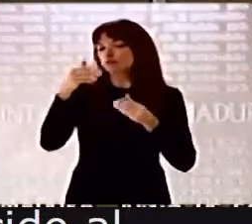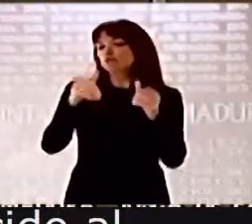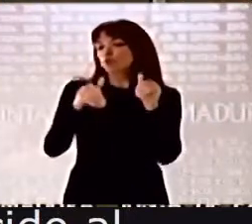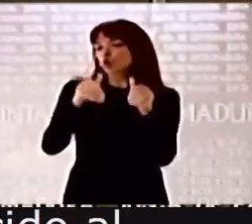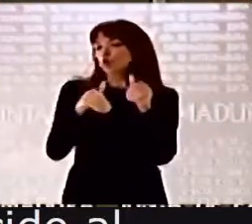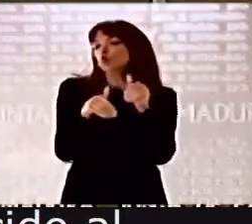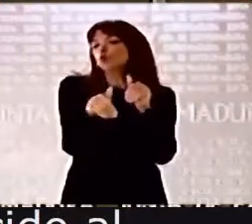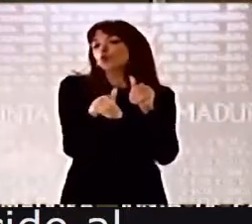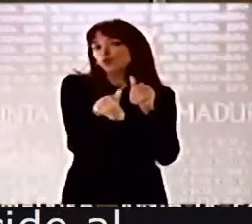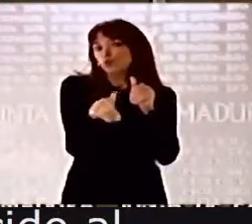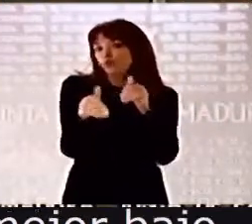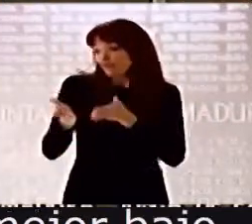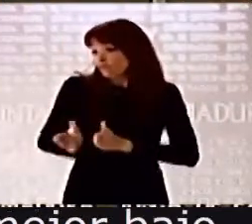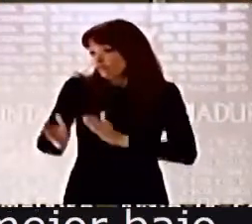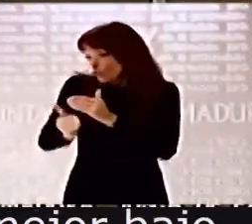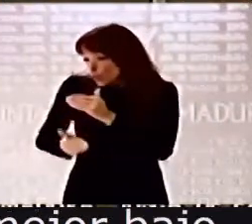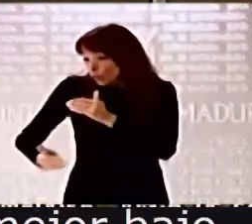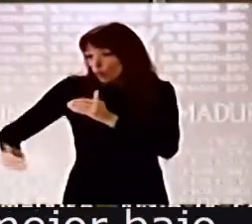generaciones.